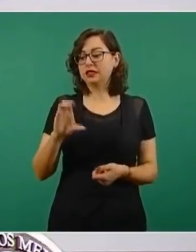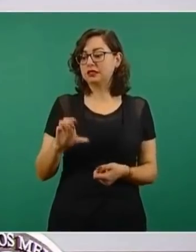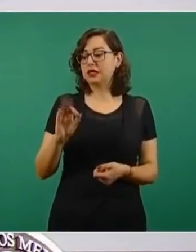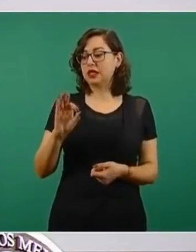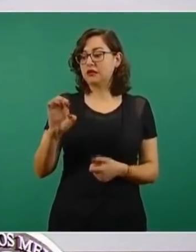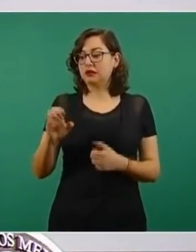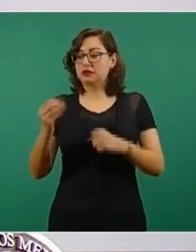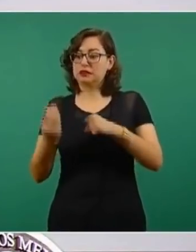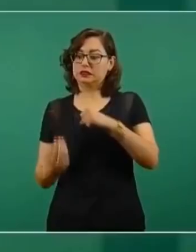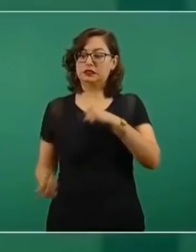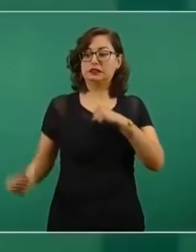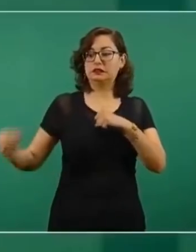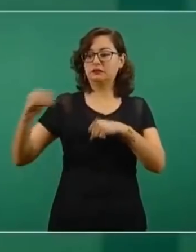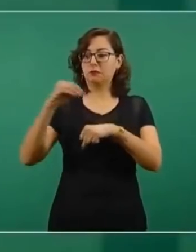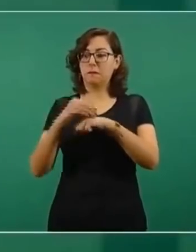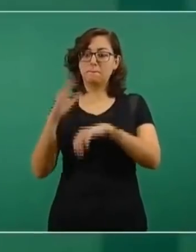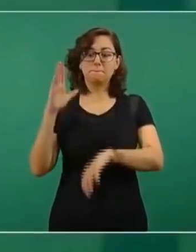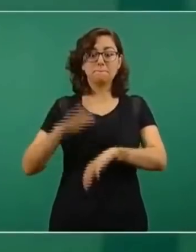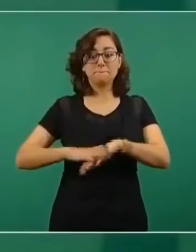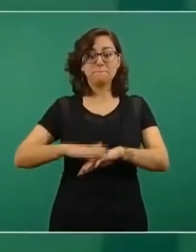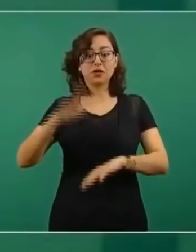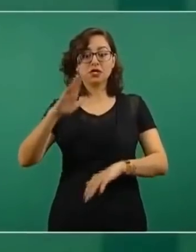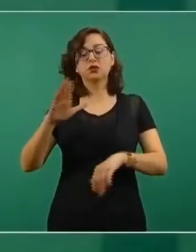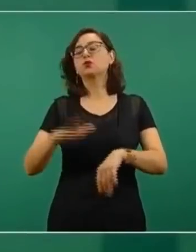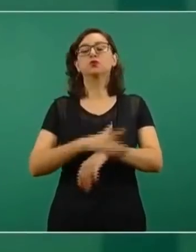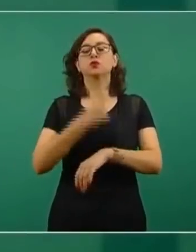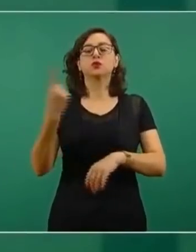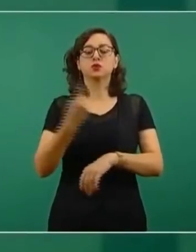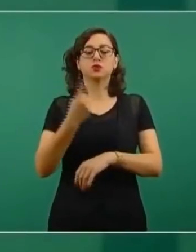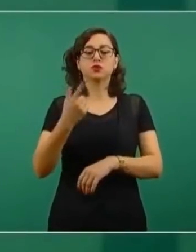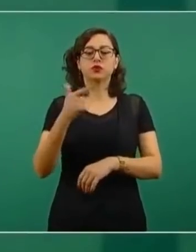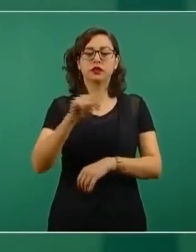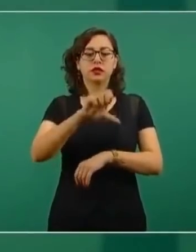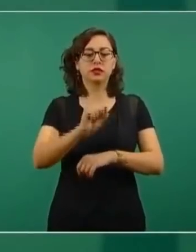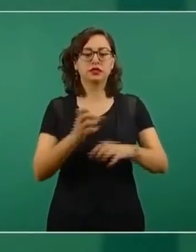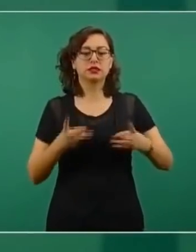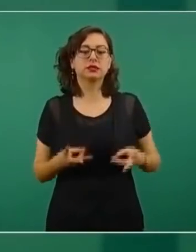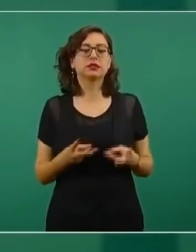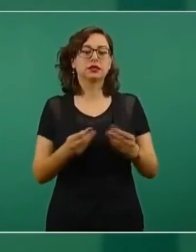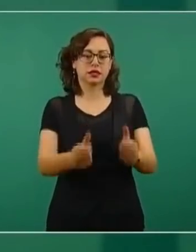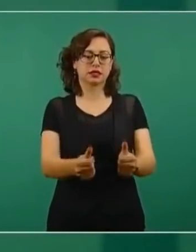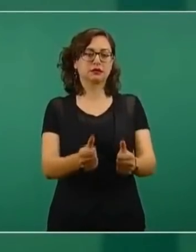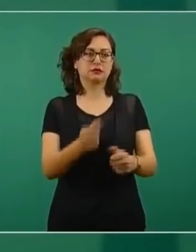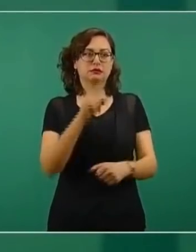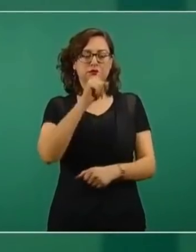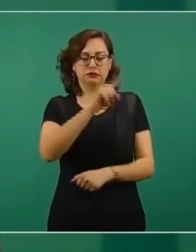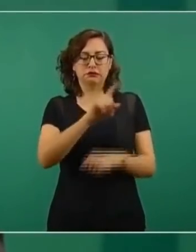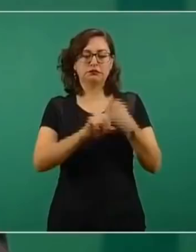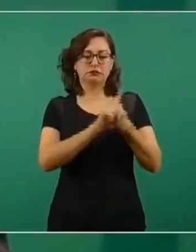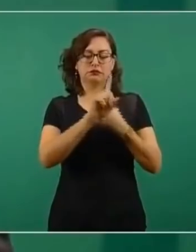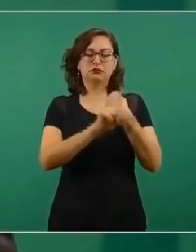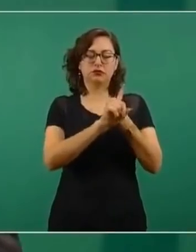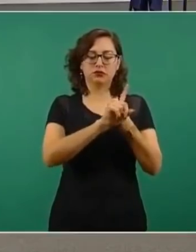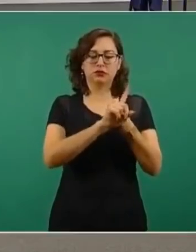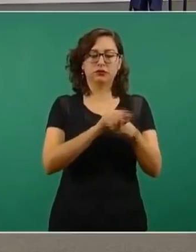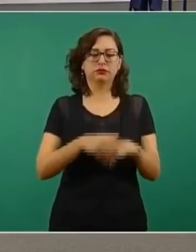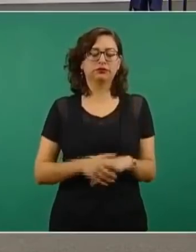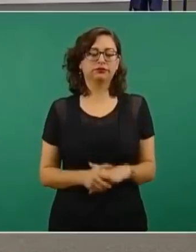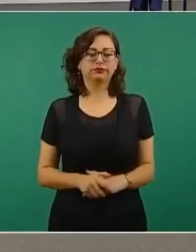parte de sus centrales están asociados de generación térmica a este combustible,